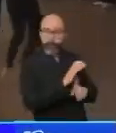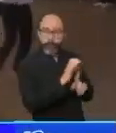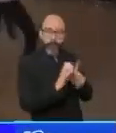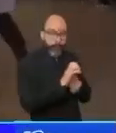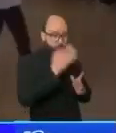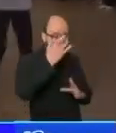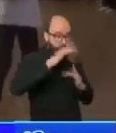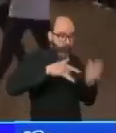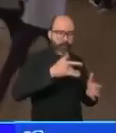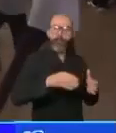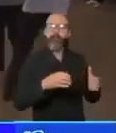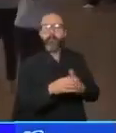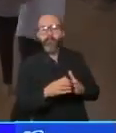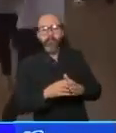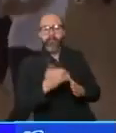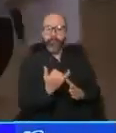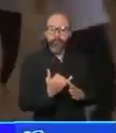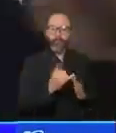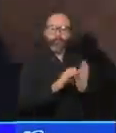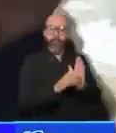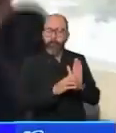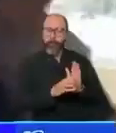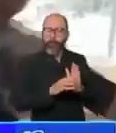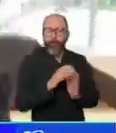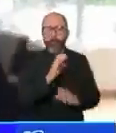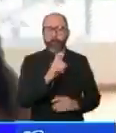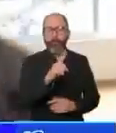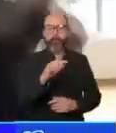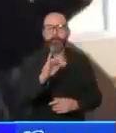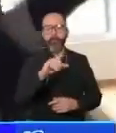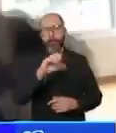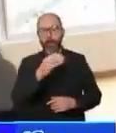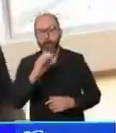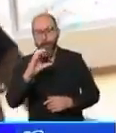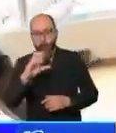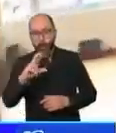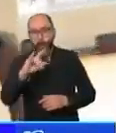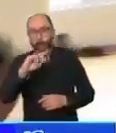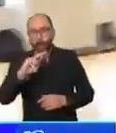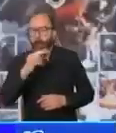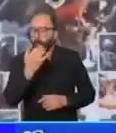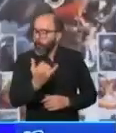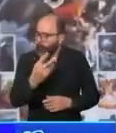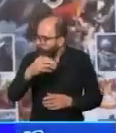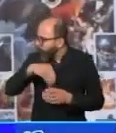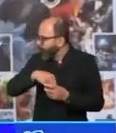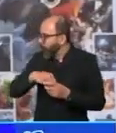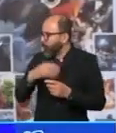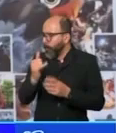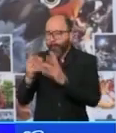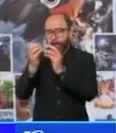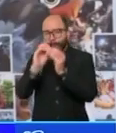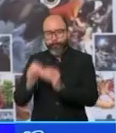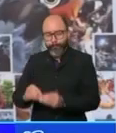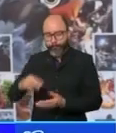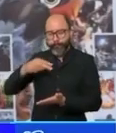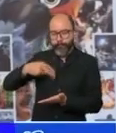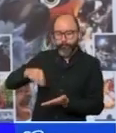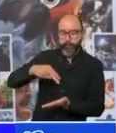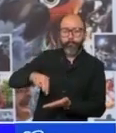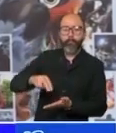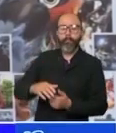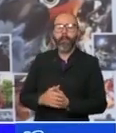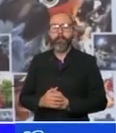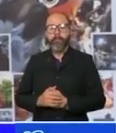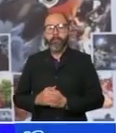Corporación Código Estilo Cru, se realizaron diferentes actividades durante todo el mes de mayo para celebrar el arte de la danza. Estamos celebrando el Día Internacional de la